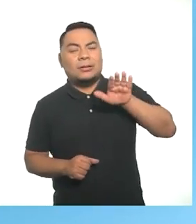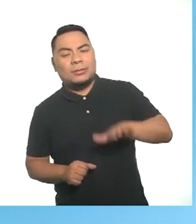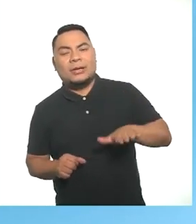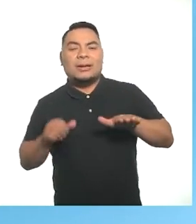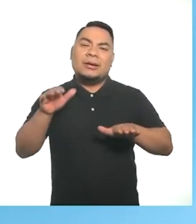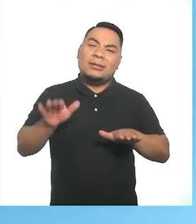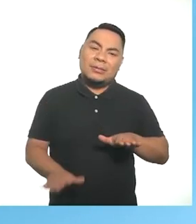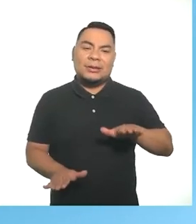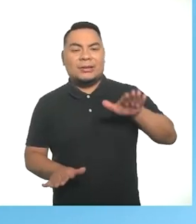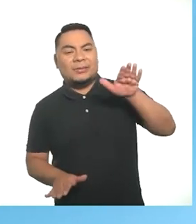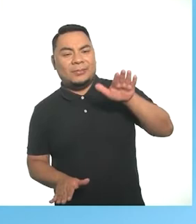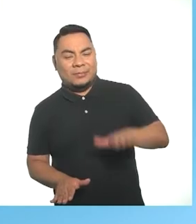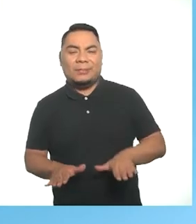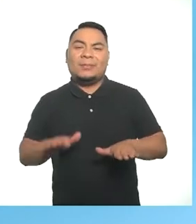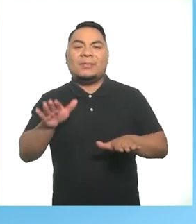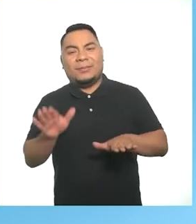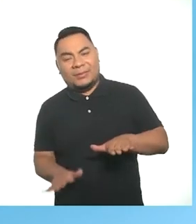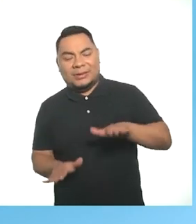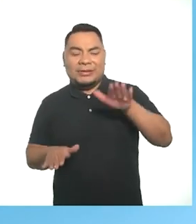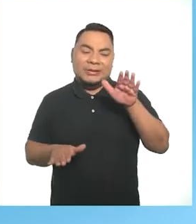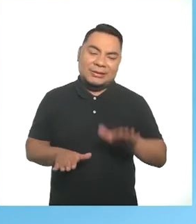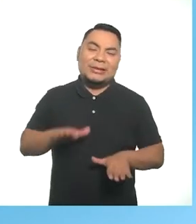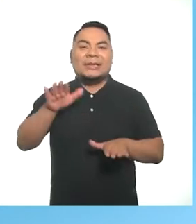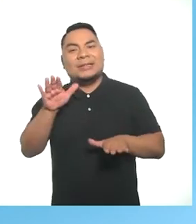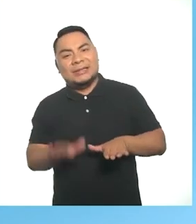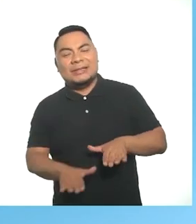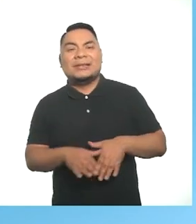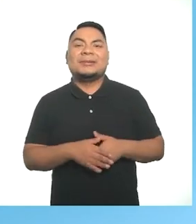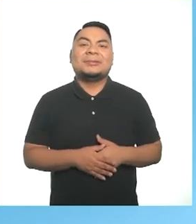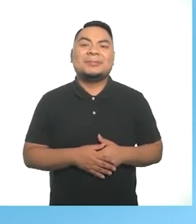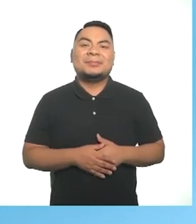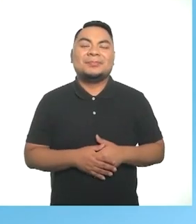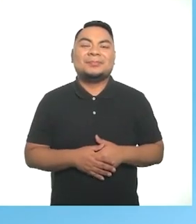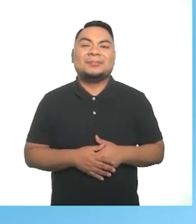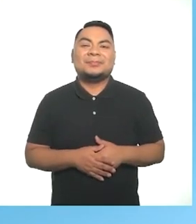el pie izquierdo. Una y otra vez.